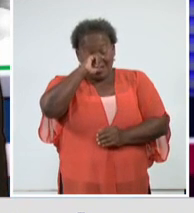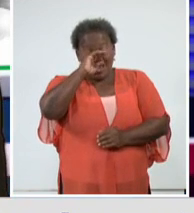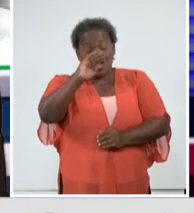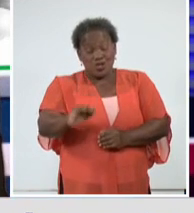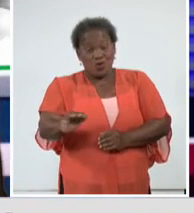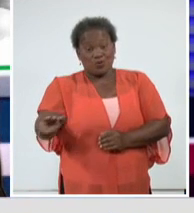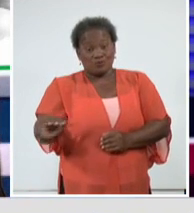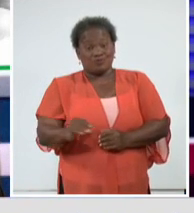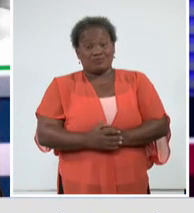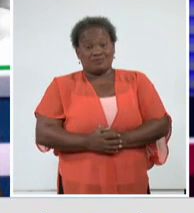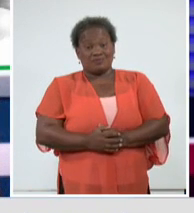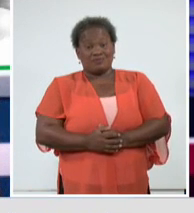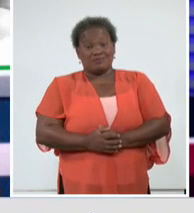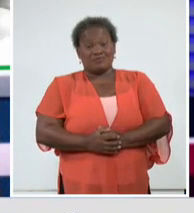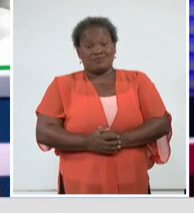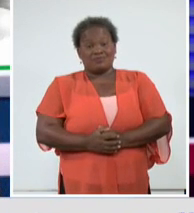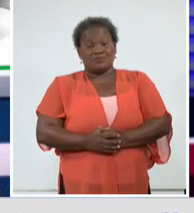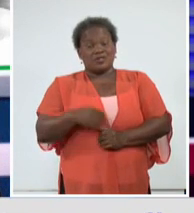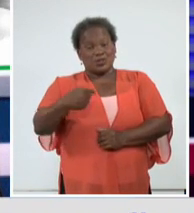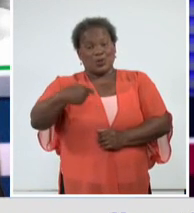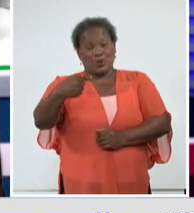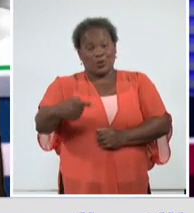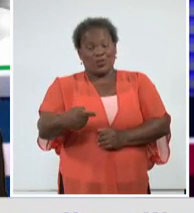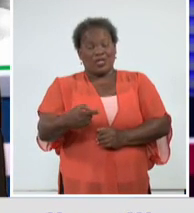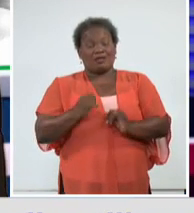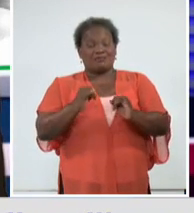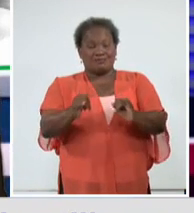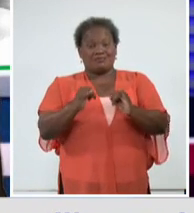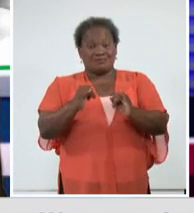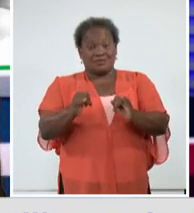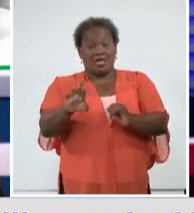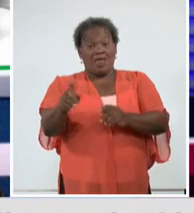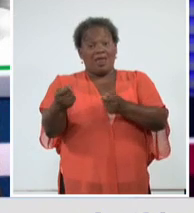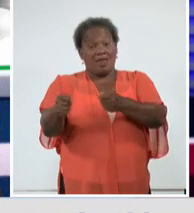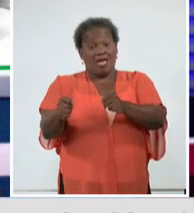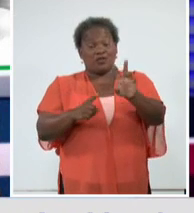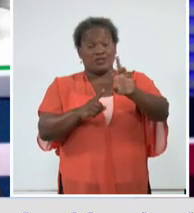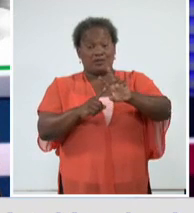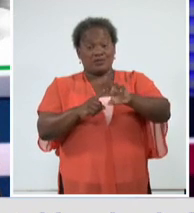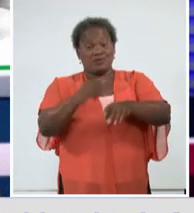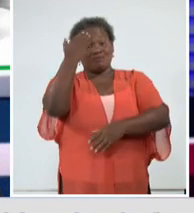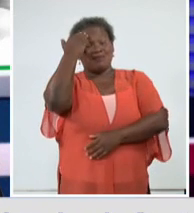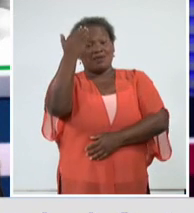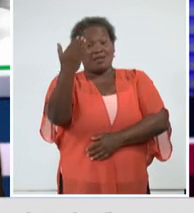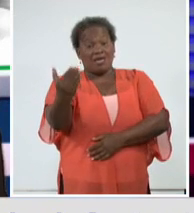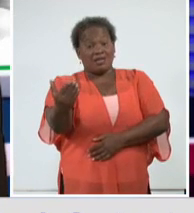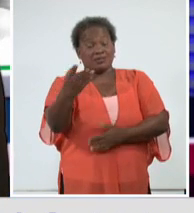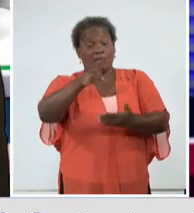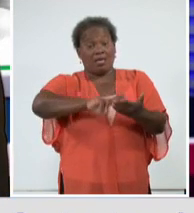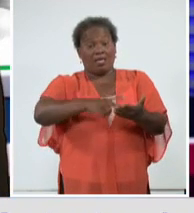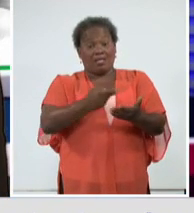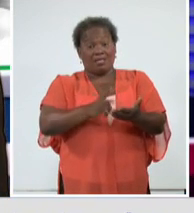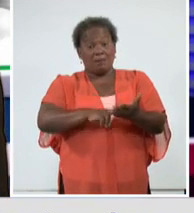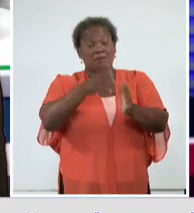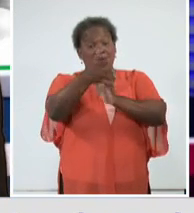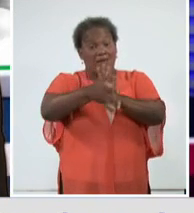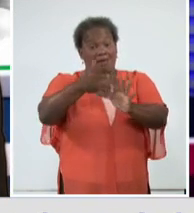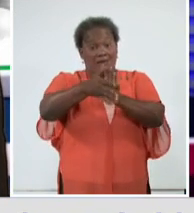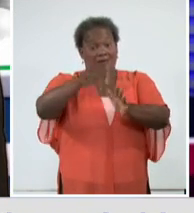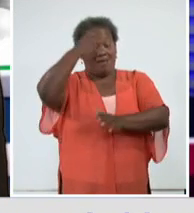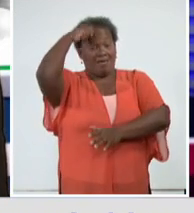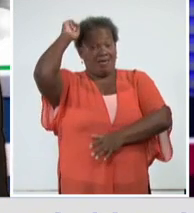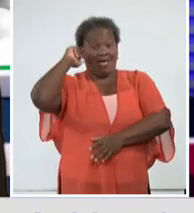actualización en conferencia que cada mañana ofrece el sistema de la radio y la televisión cubana. Gracias a nuestra intérprete en lengua de señas, Ania